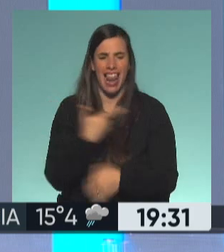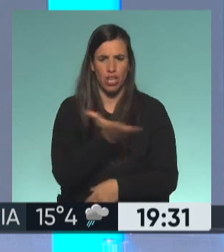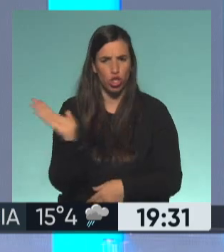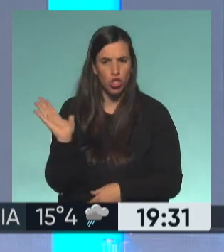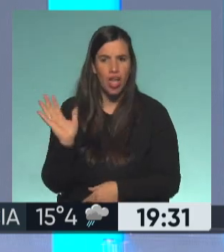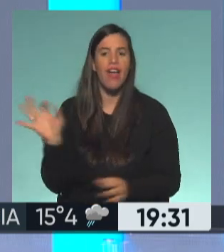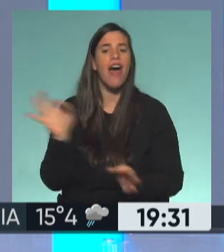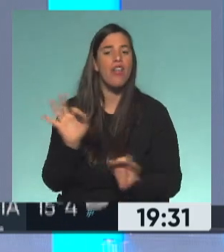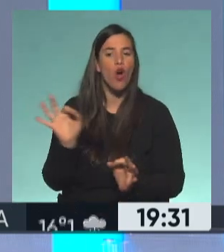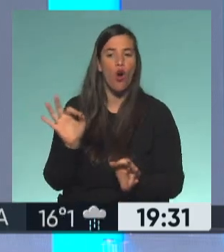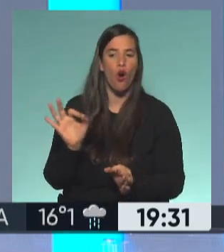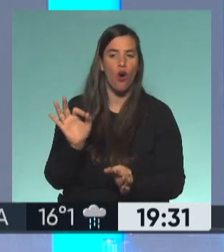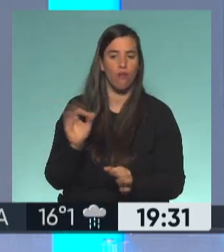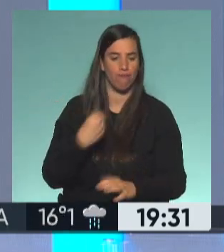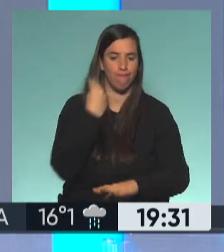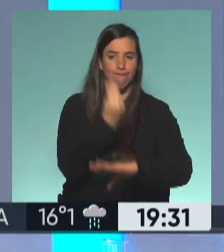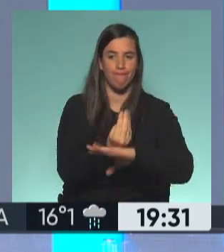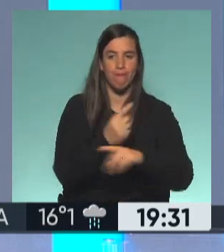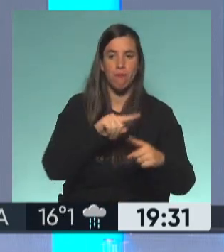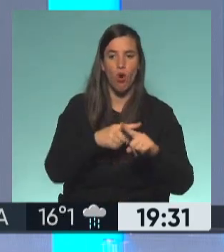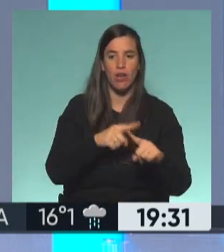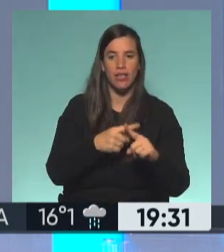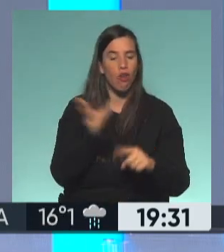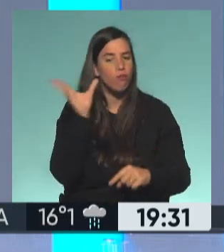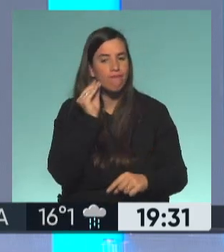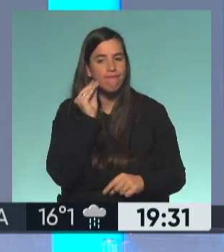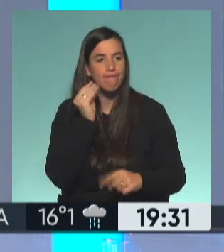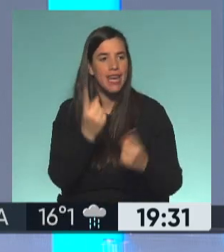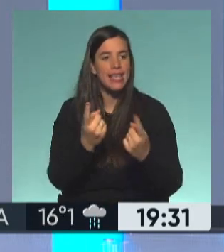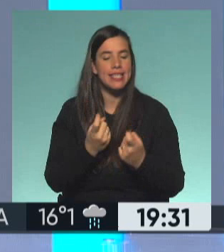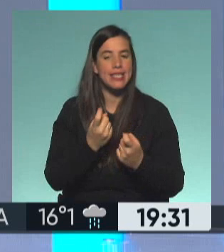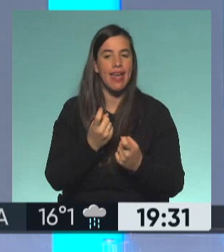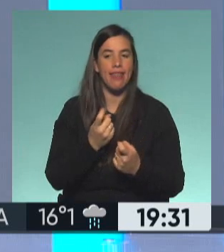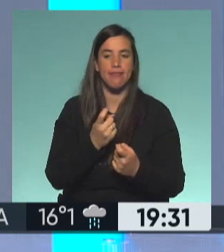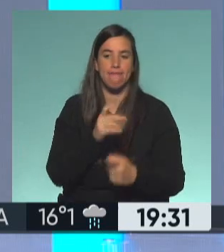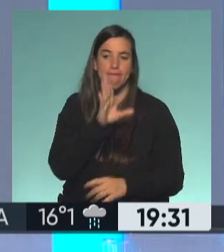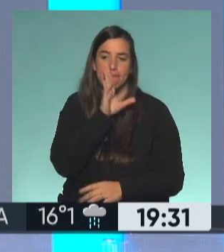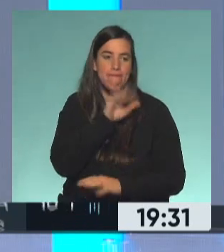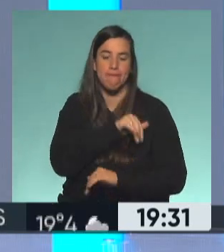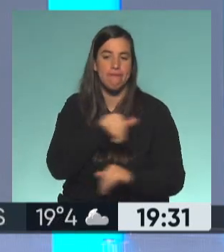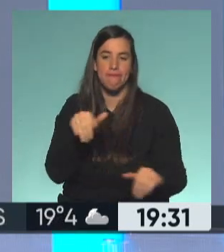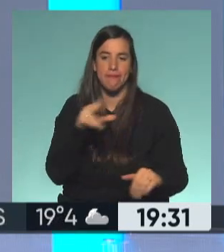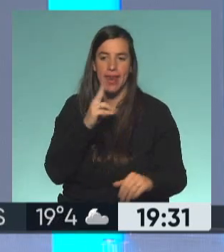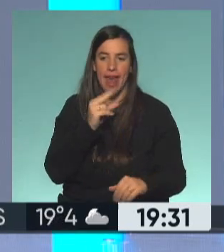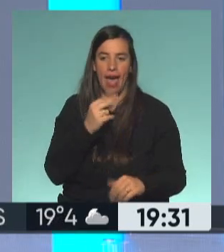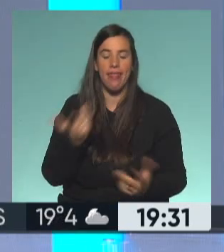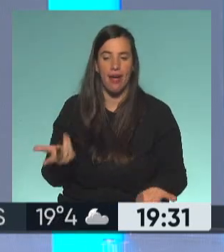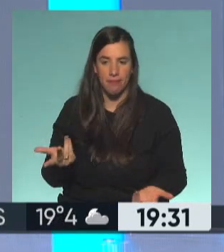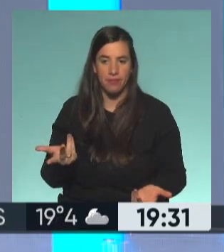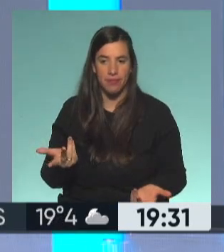los representantes políticos a las necesidades sociales, y esa escucha solo aparece desde una